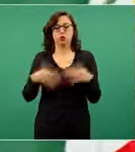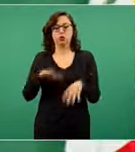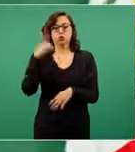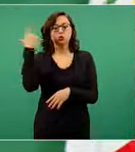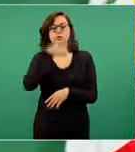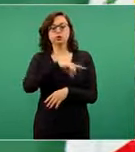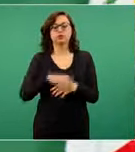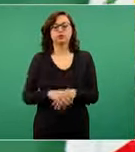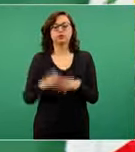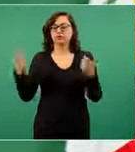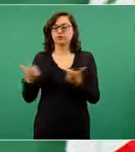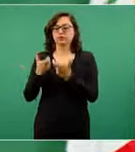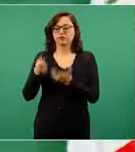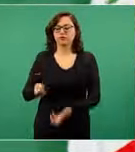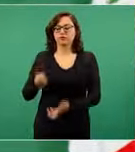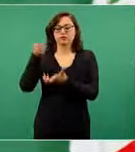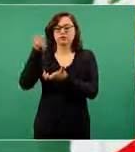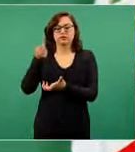el fondo de los reptiles,